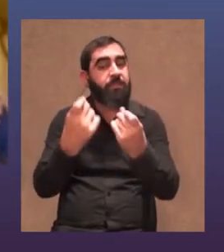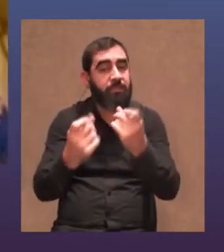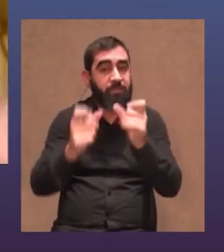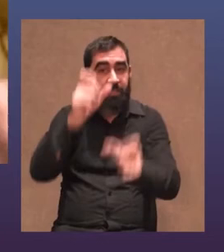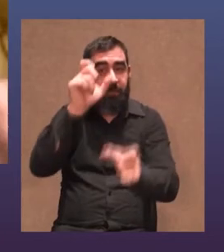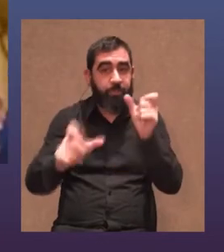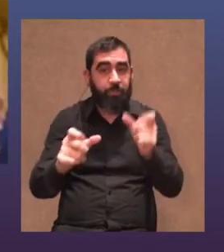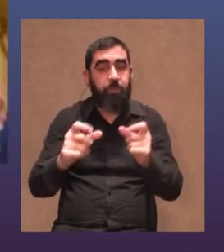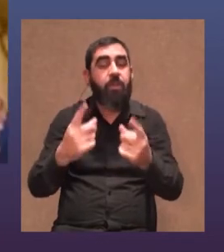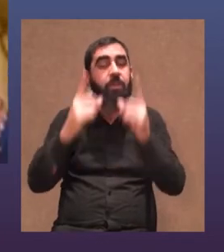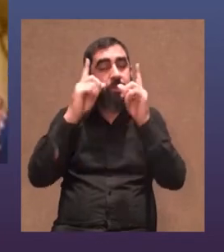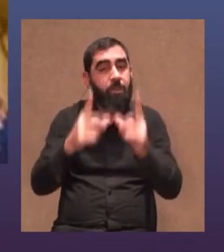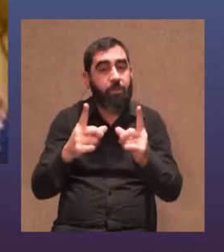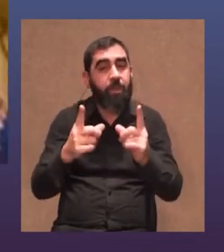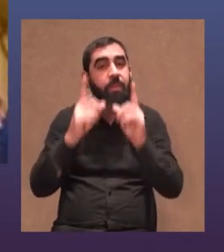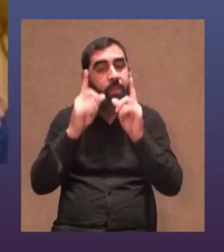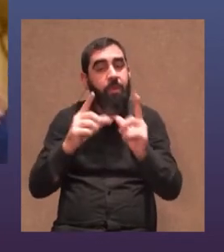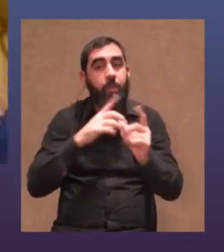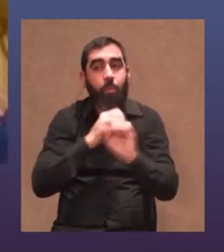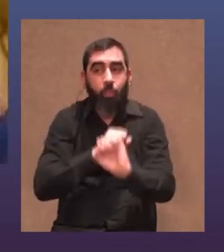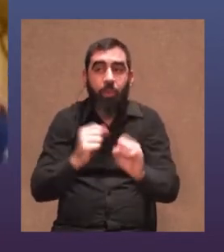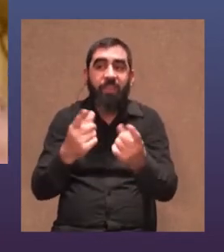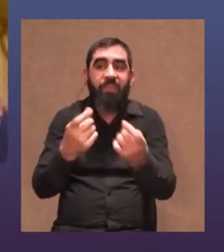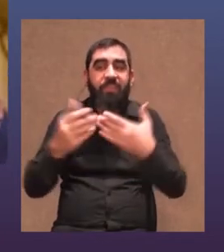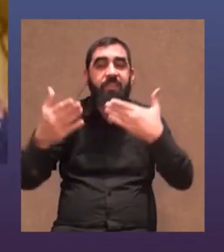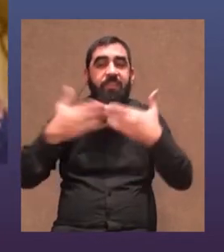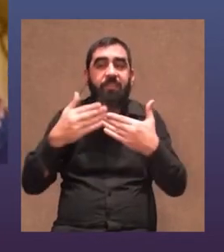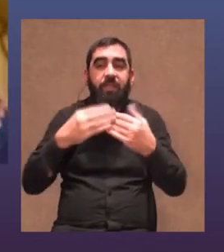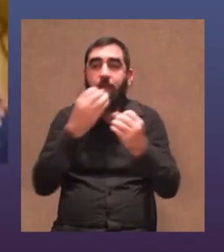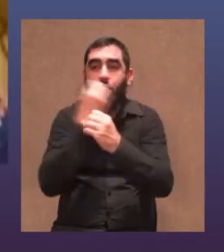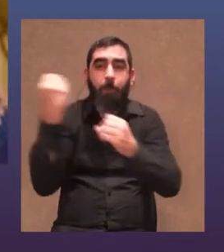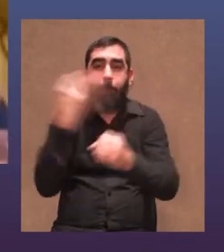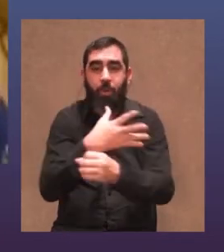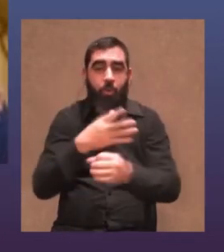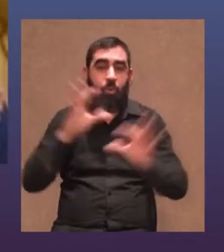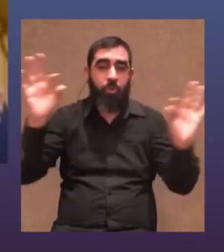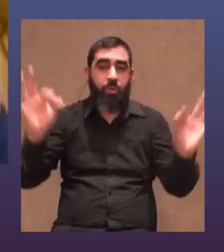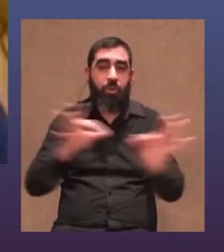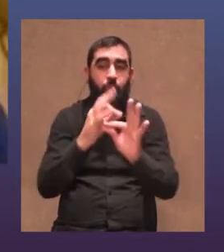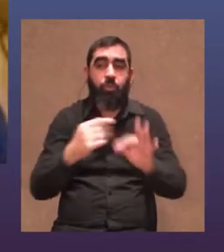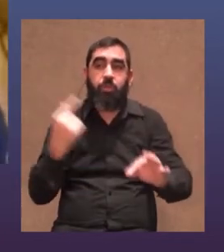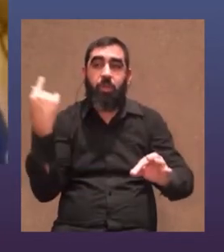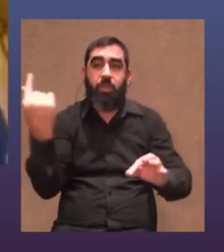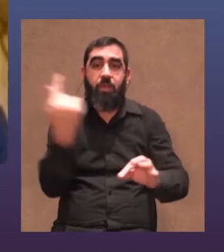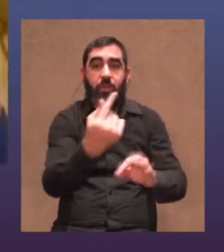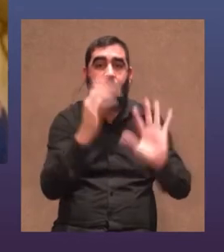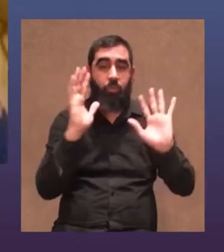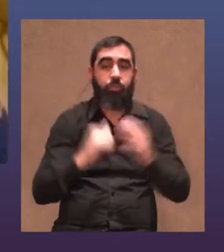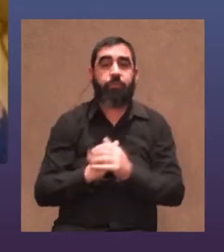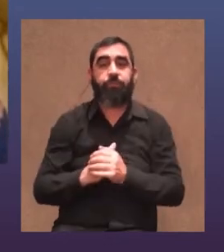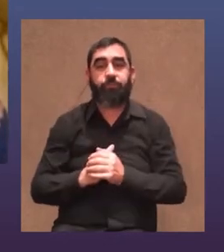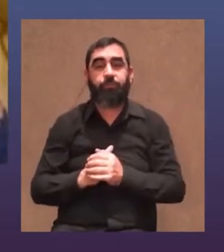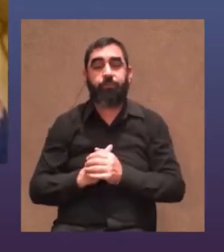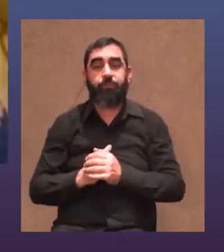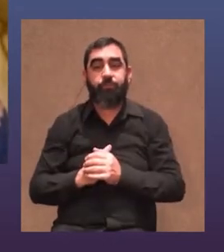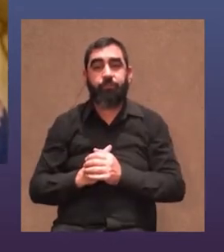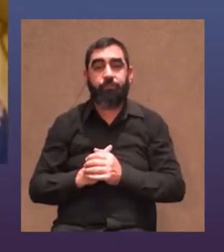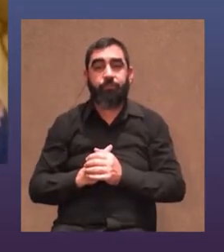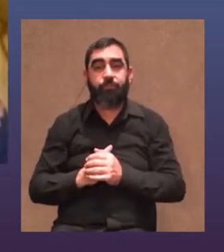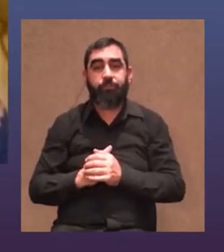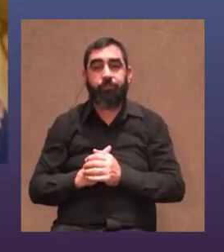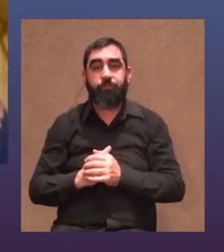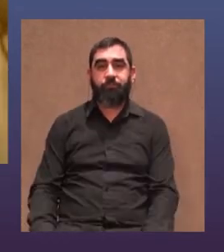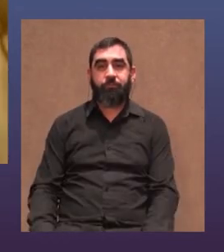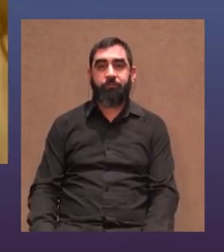necesitan y que se merecen también un acercamiento a lo mejor uh-huh. de cada uno uh-huh. de los estilos musicales.